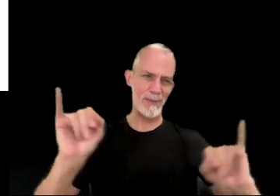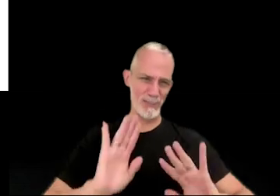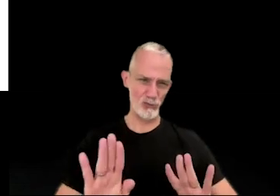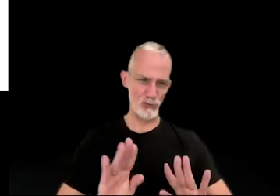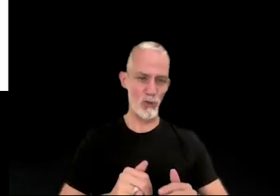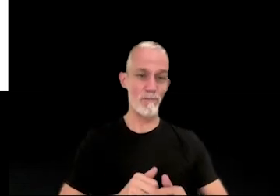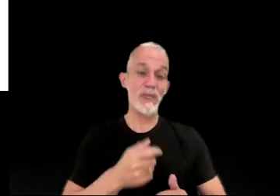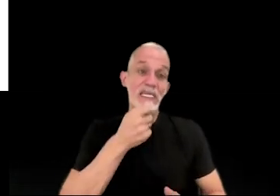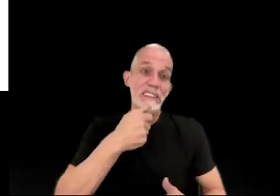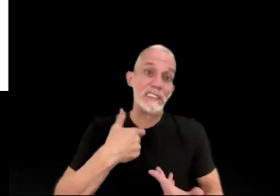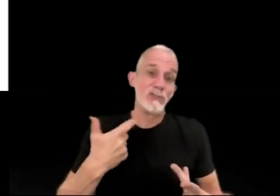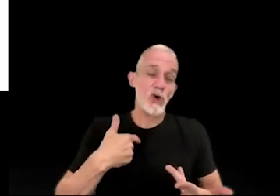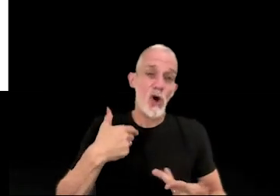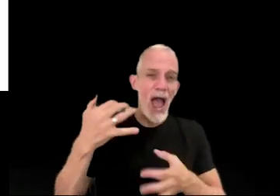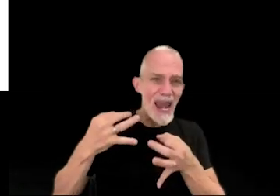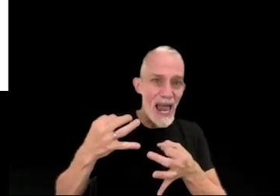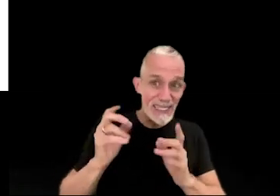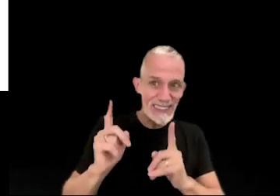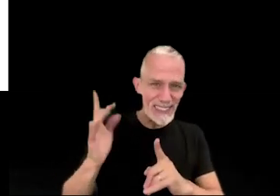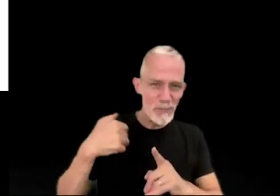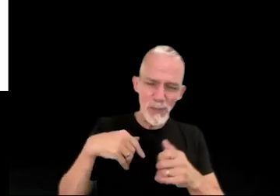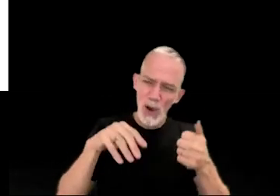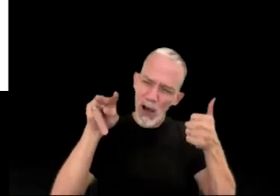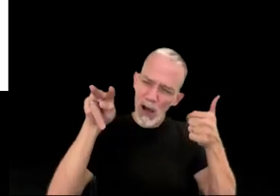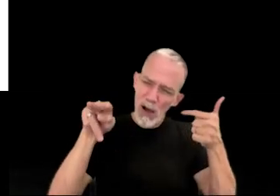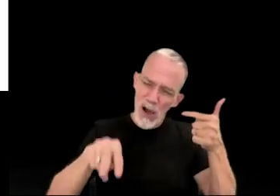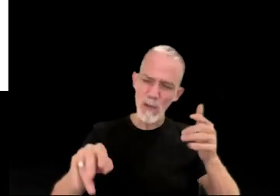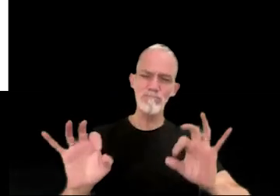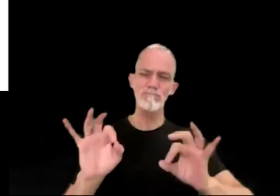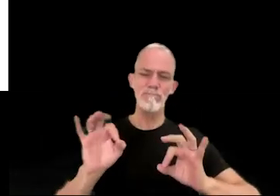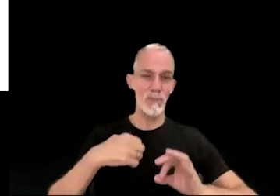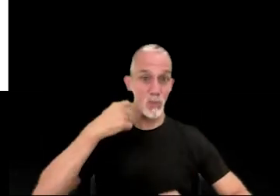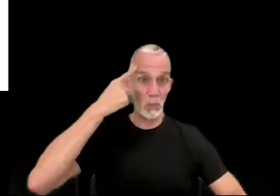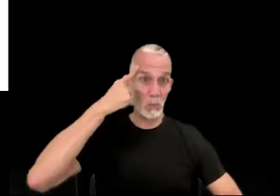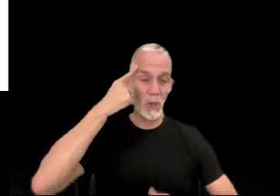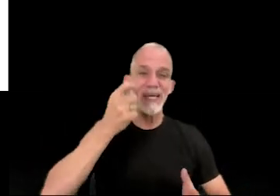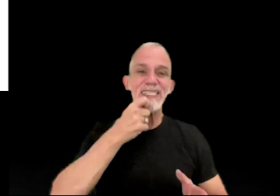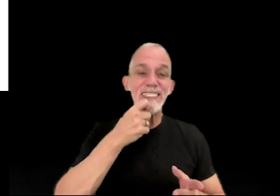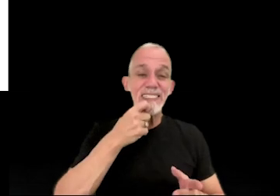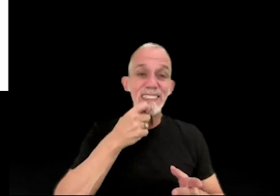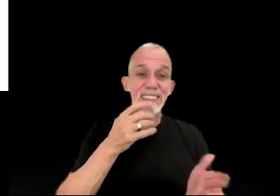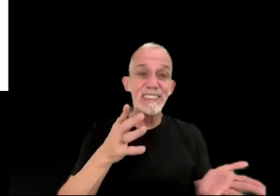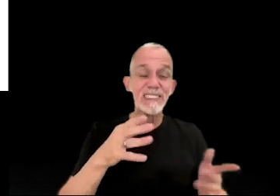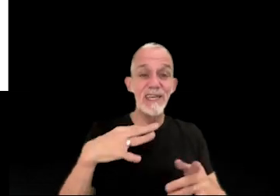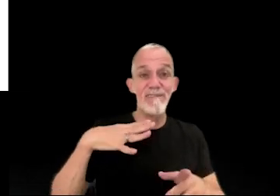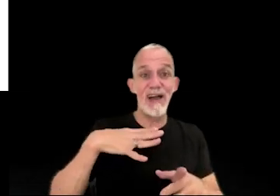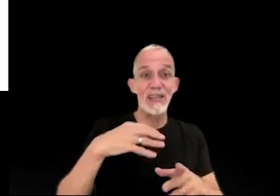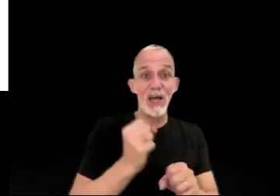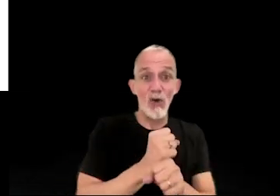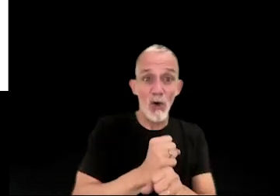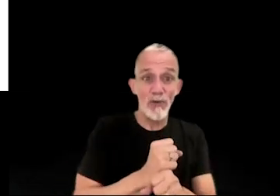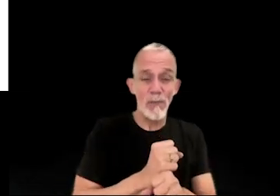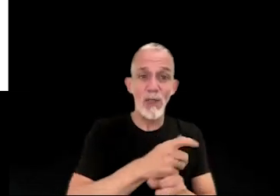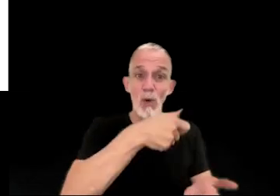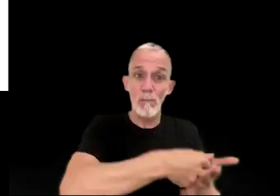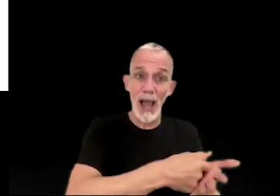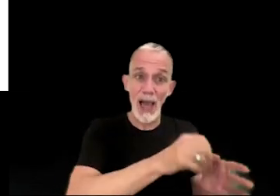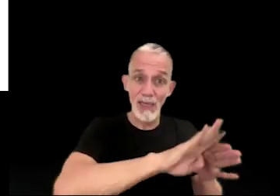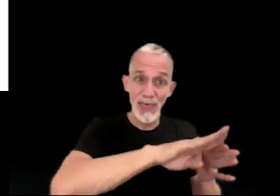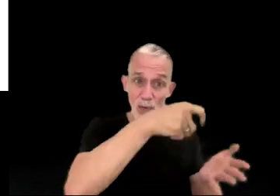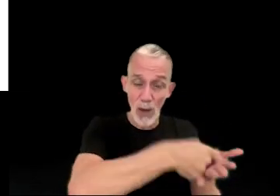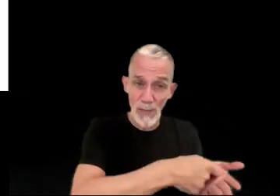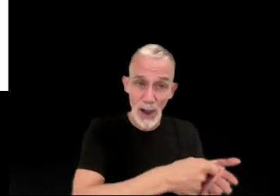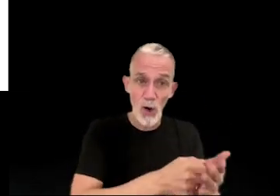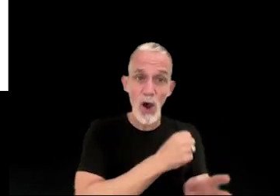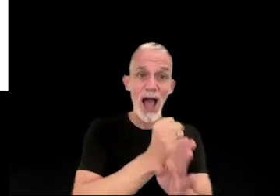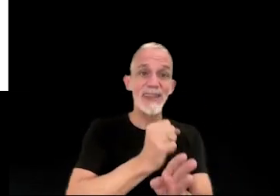Si yo hago ese análisis como les acabo de indicar a ustedes, si no estaba firme el 31 del 3 y se había pagado la obligación, condonada.